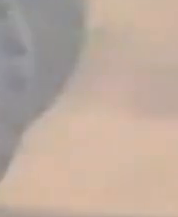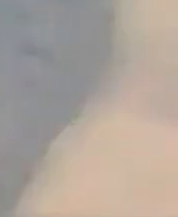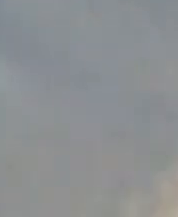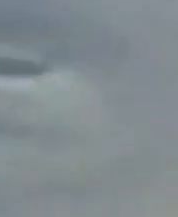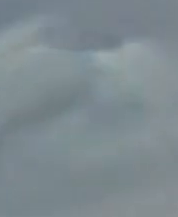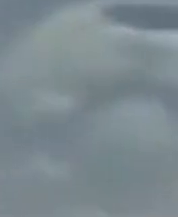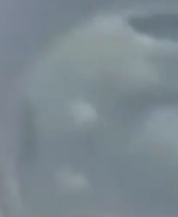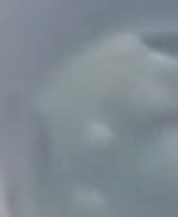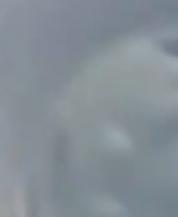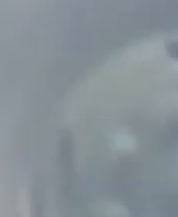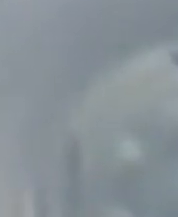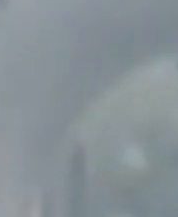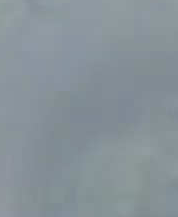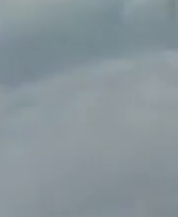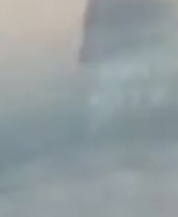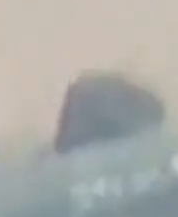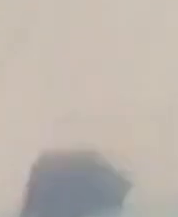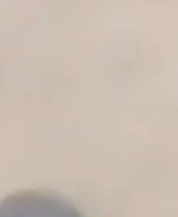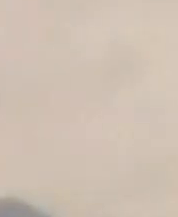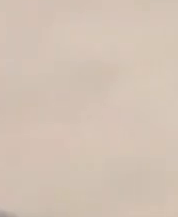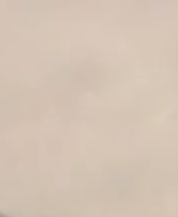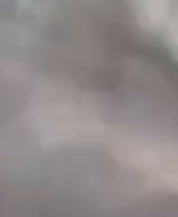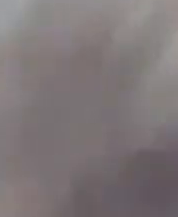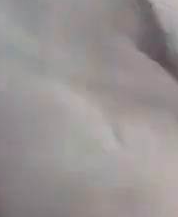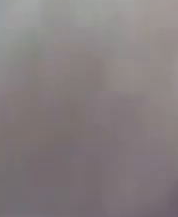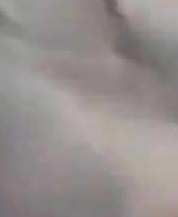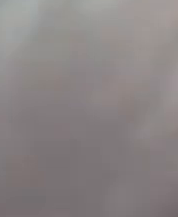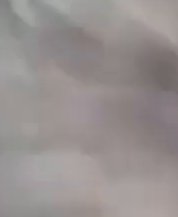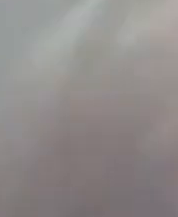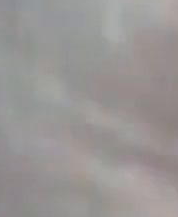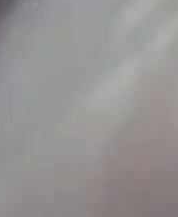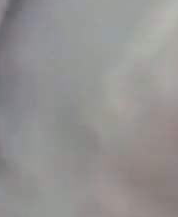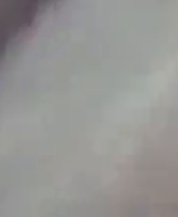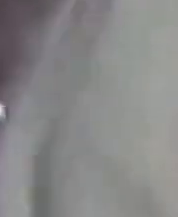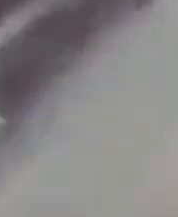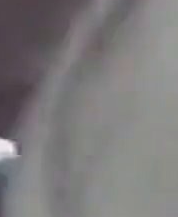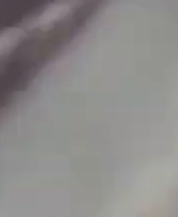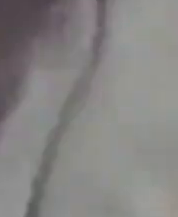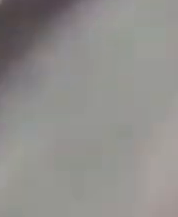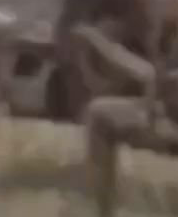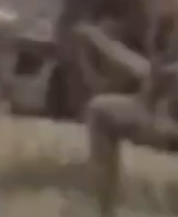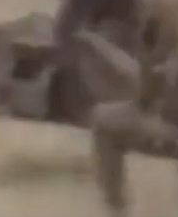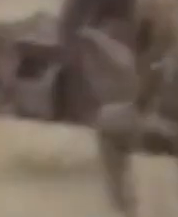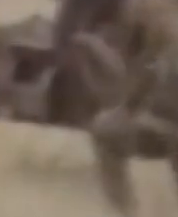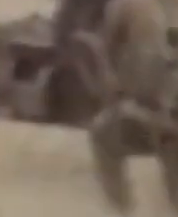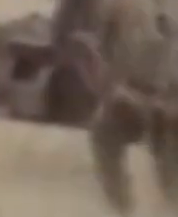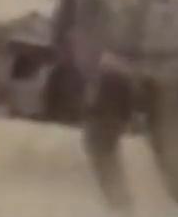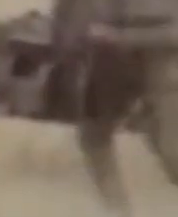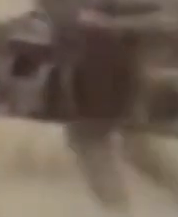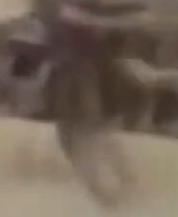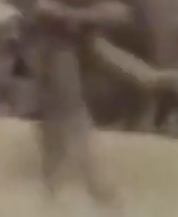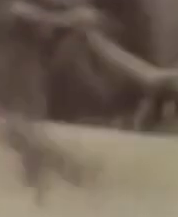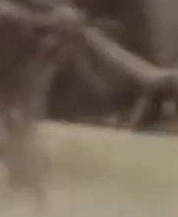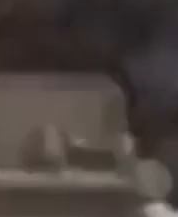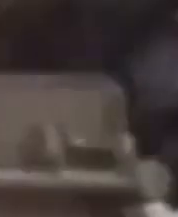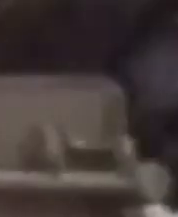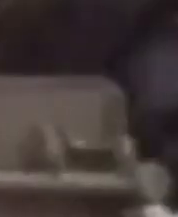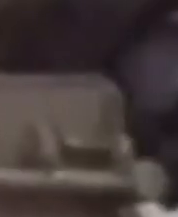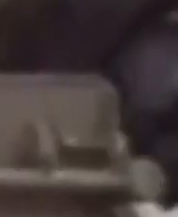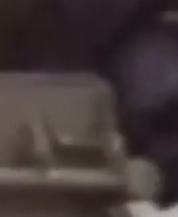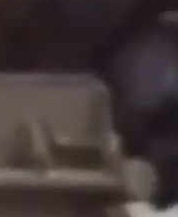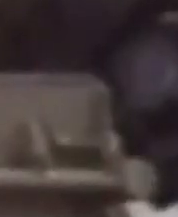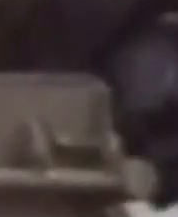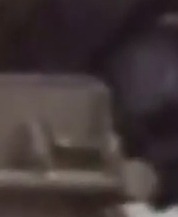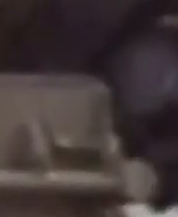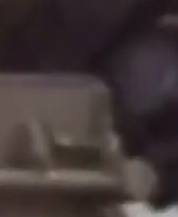Apenas 38 días antes, el 14 de febrero, en aquel remoto paraje se vivió el día más terrible que experimentaron los